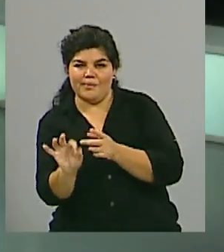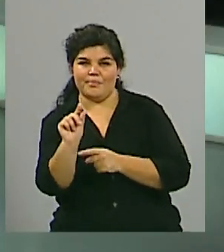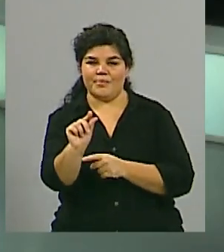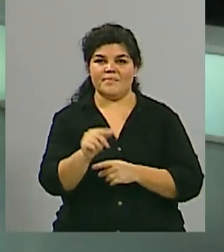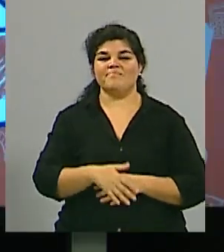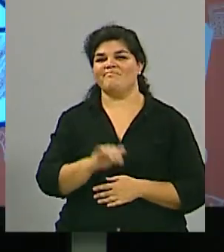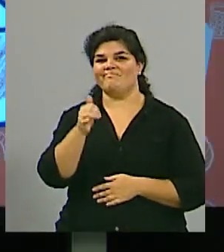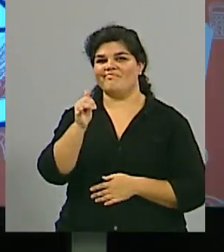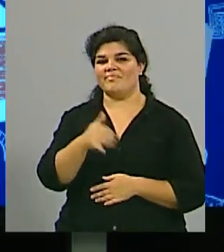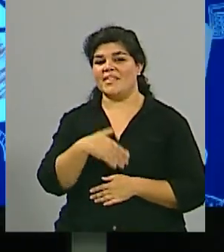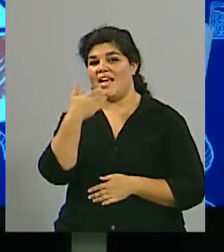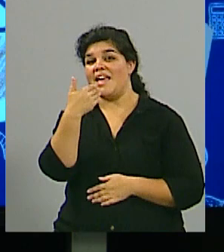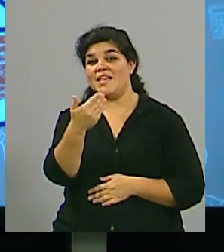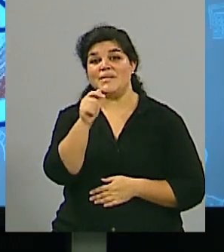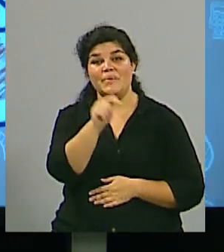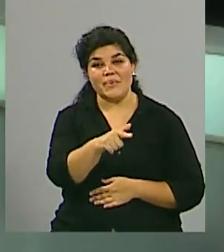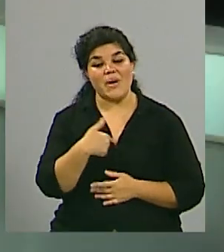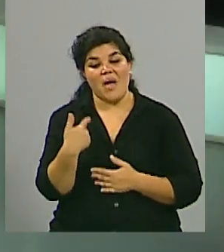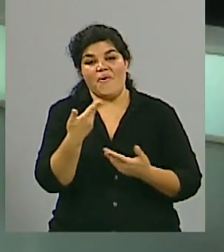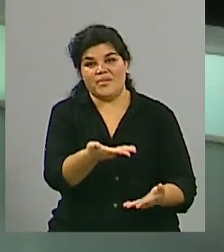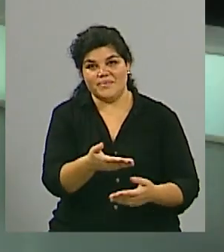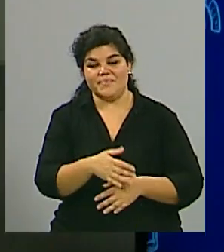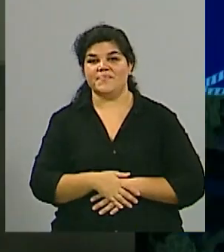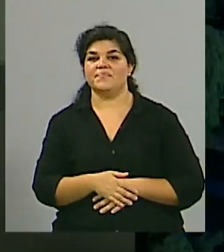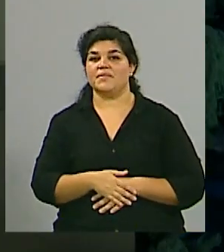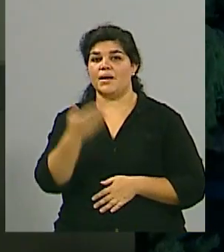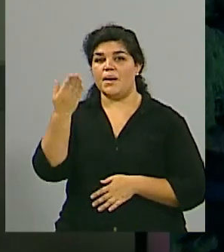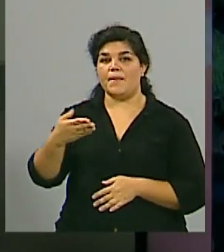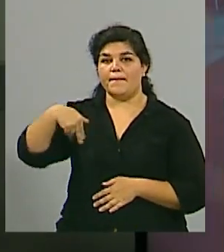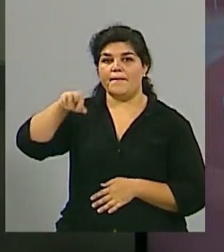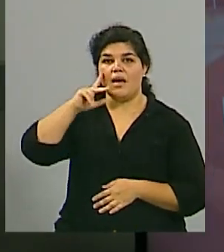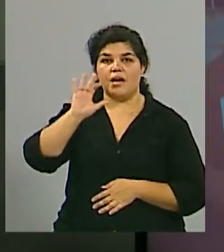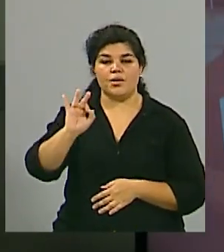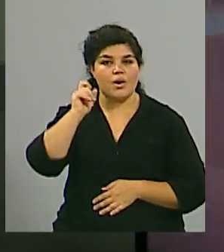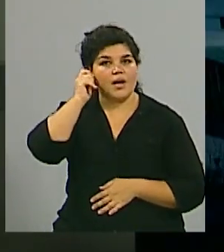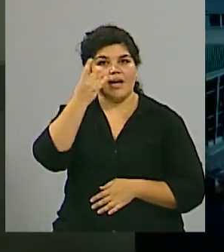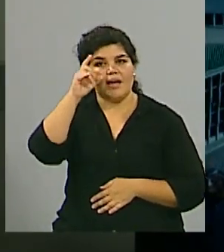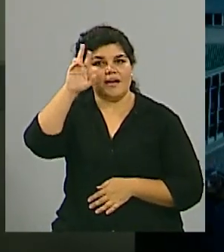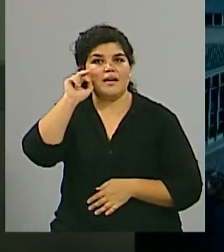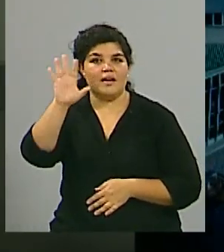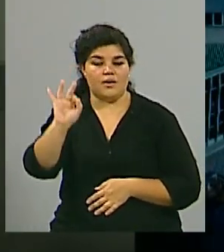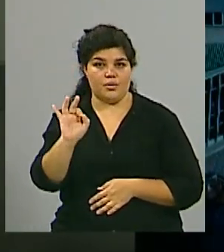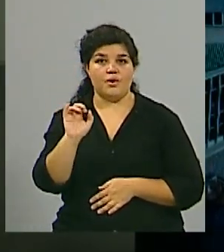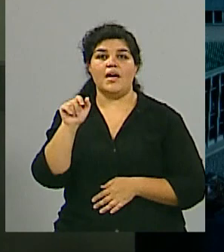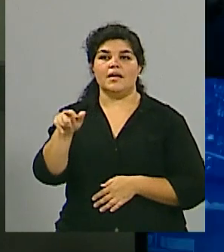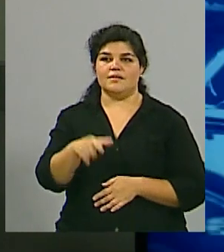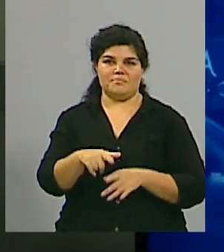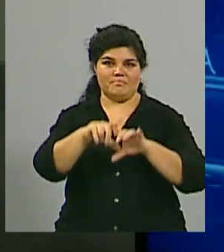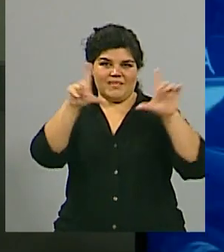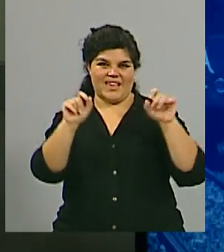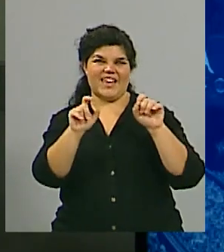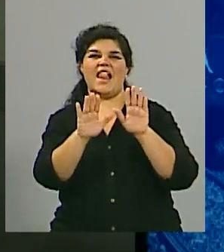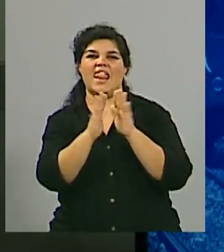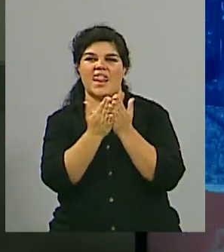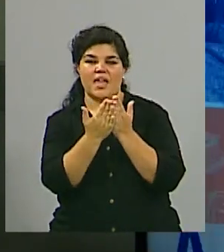vos, Claudia, y a disposición siempre. Muchas gracias. Mario Guerrero con nosotros, ya saben, Historia y lecciones del BRICS. Lo pueden